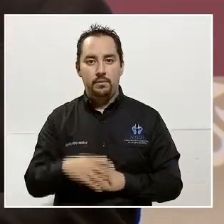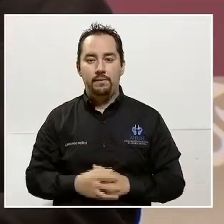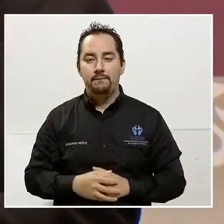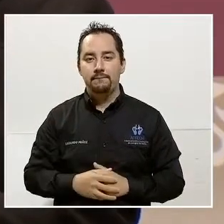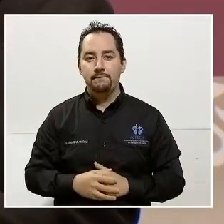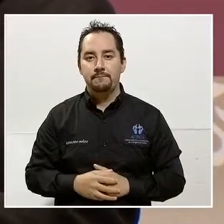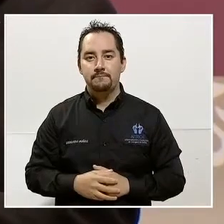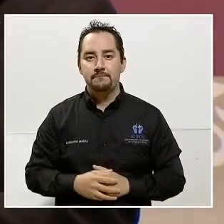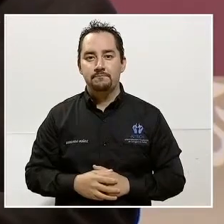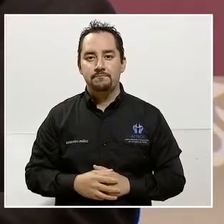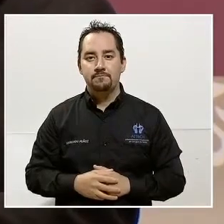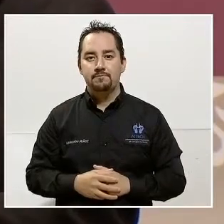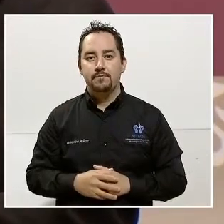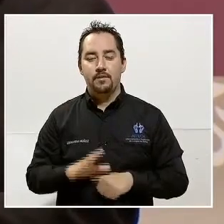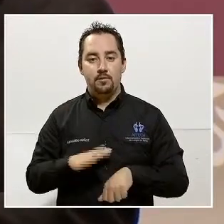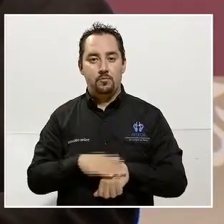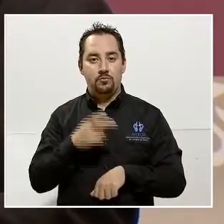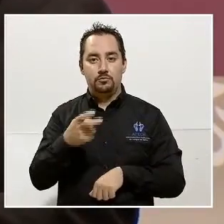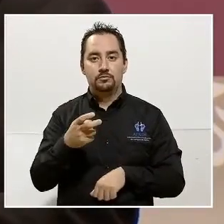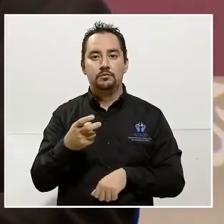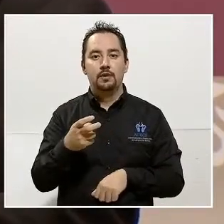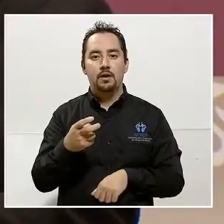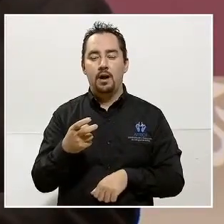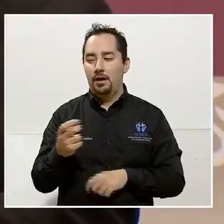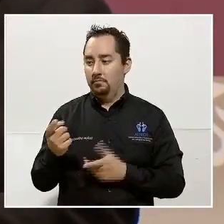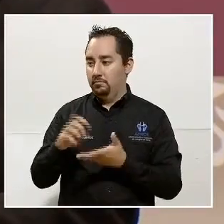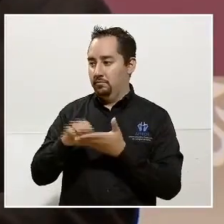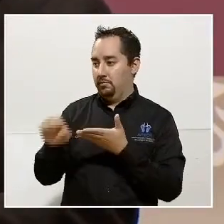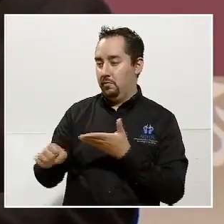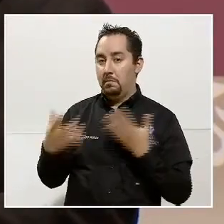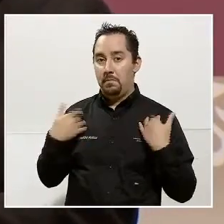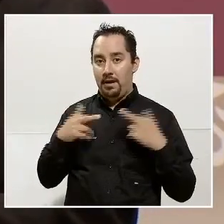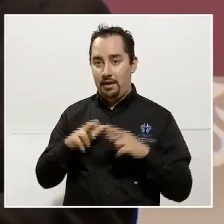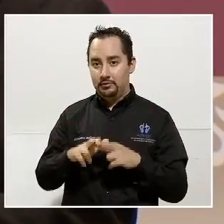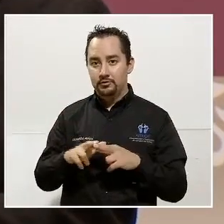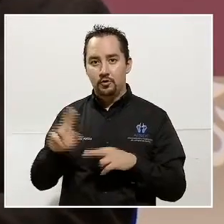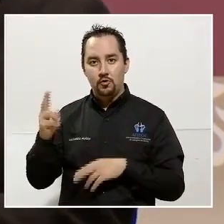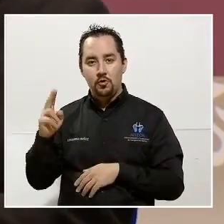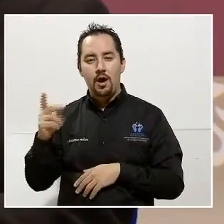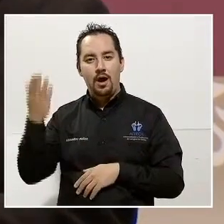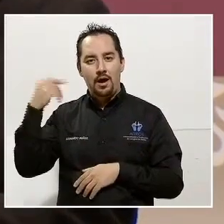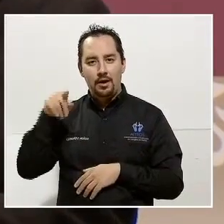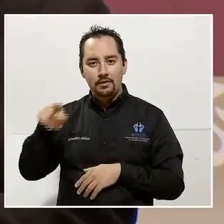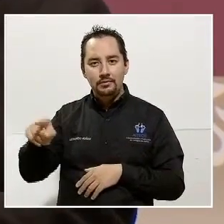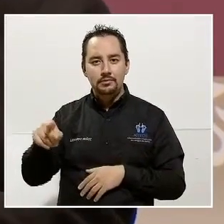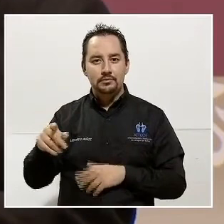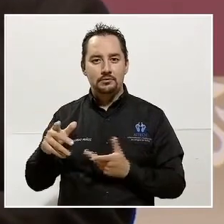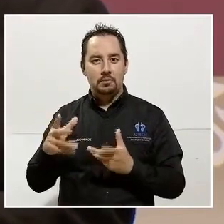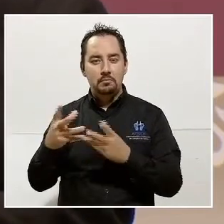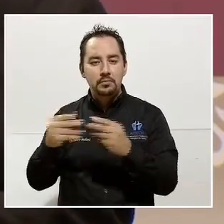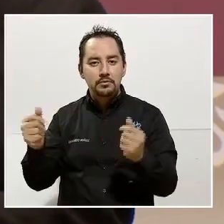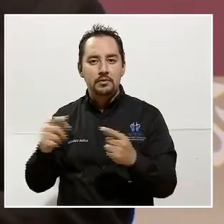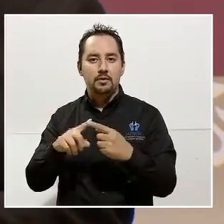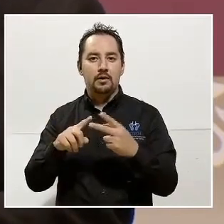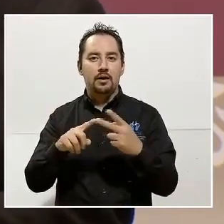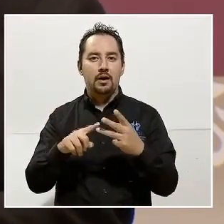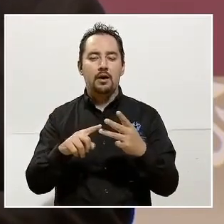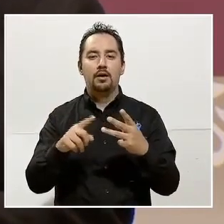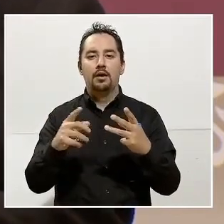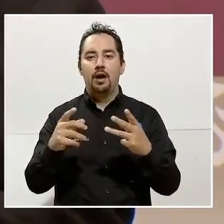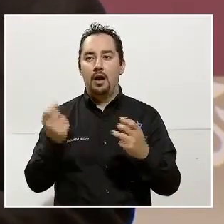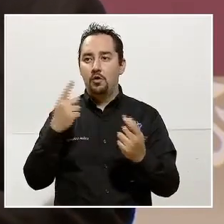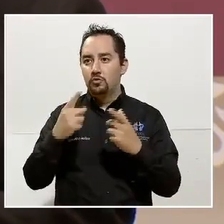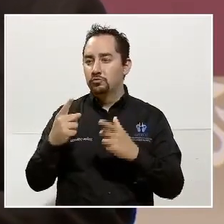insurrecto, con la de los maestros normalistas rurales, de la juventud insurgentes, de las doñas que los